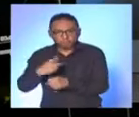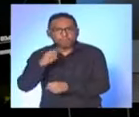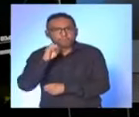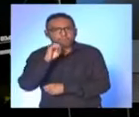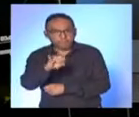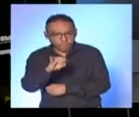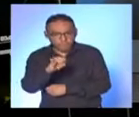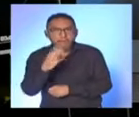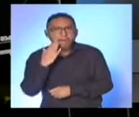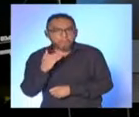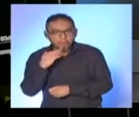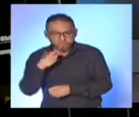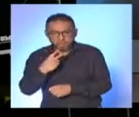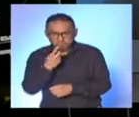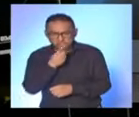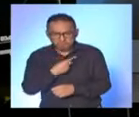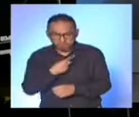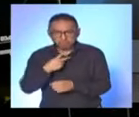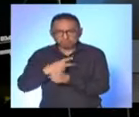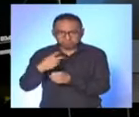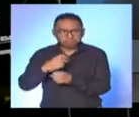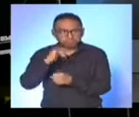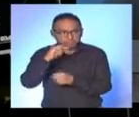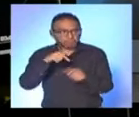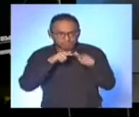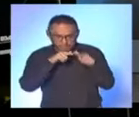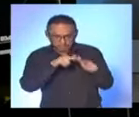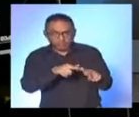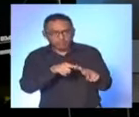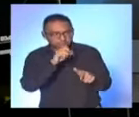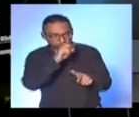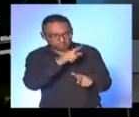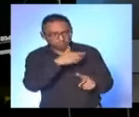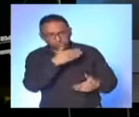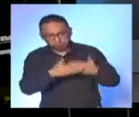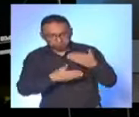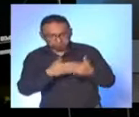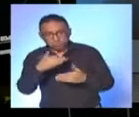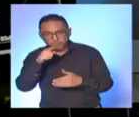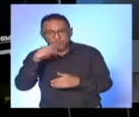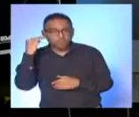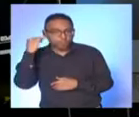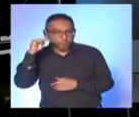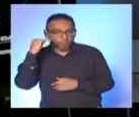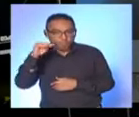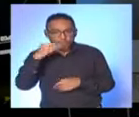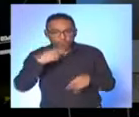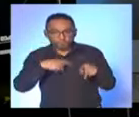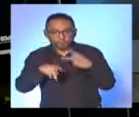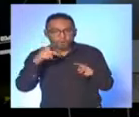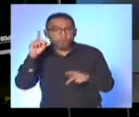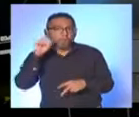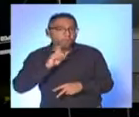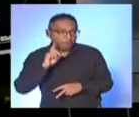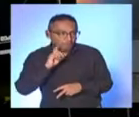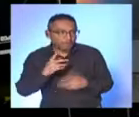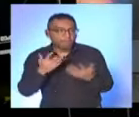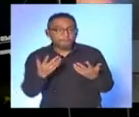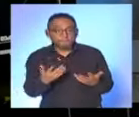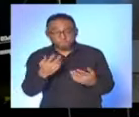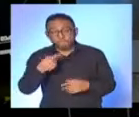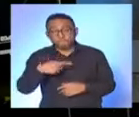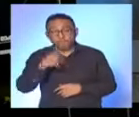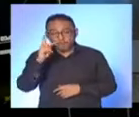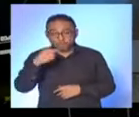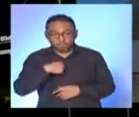muy amablemente de seguir con el proceso de Monarcas Femenil, pero yo decido en estos momentos